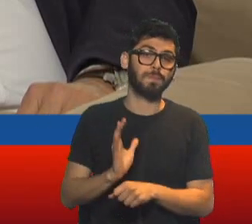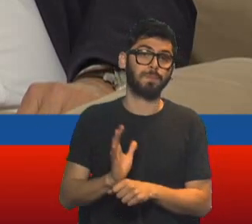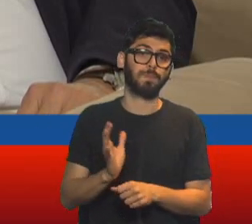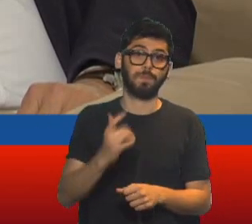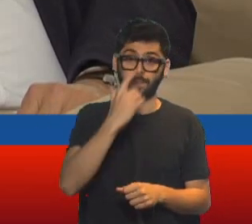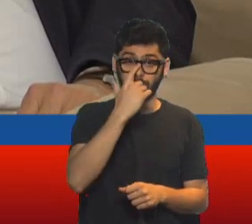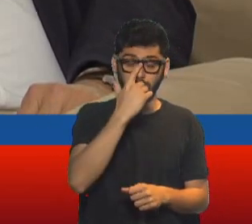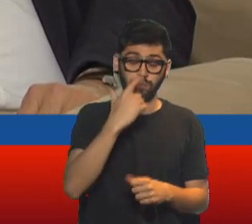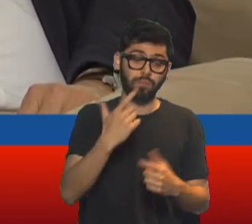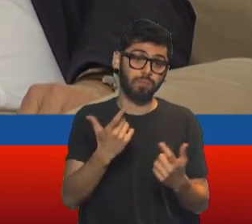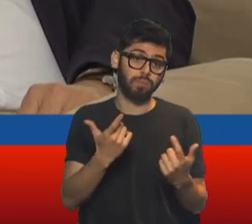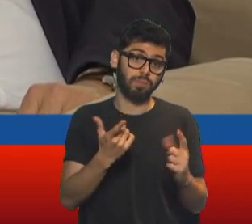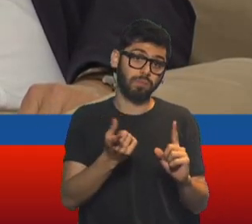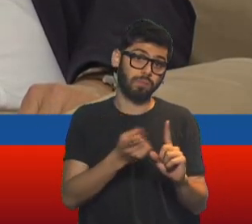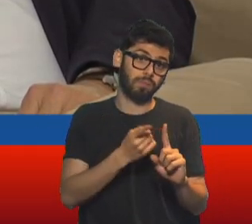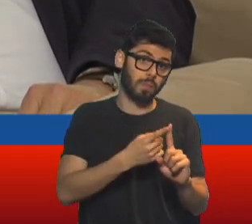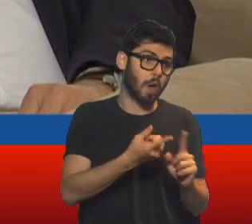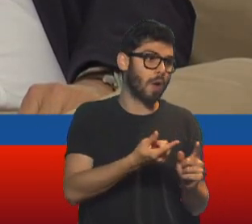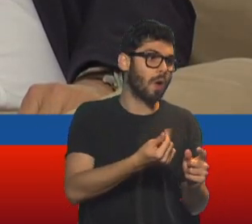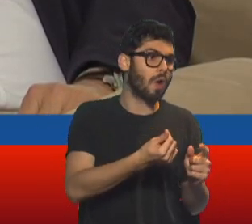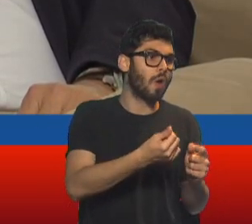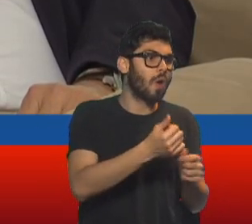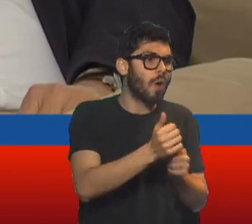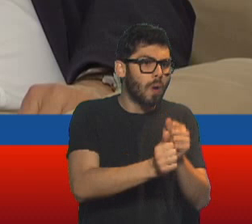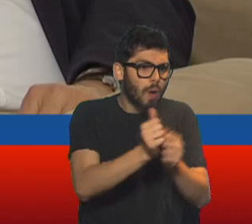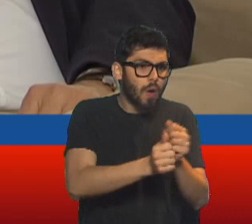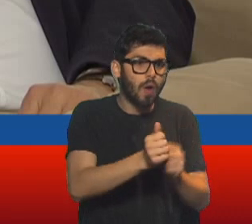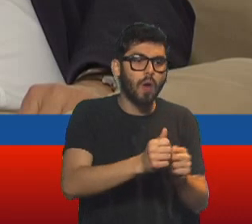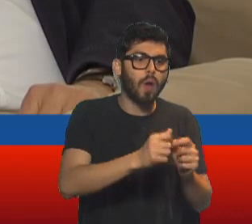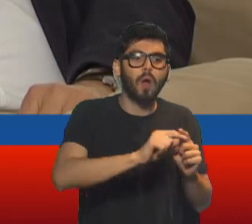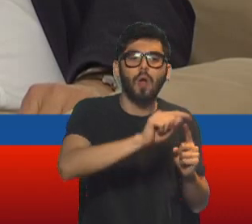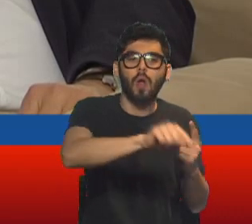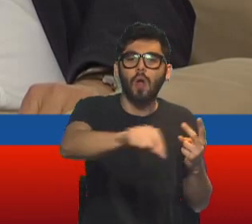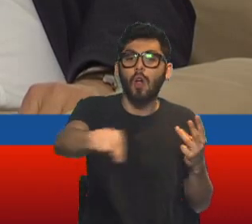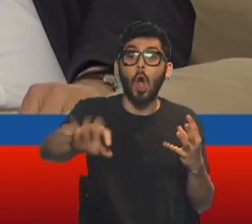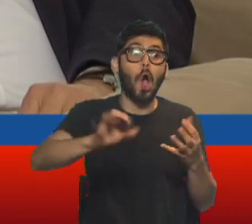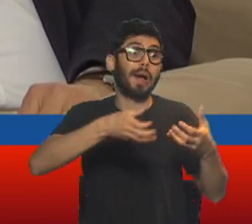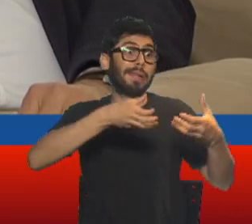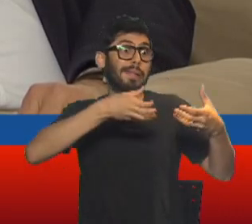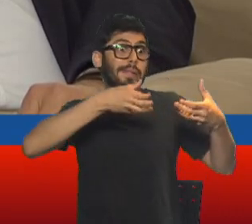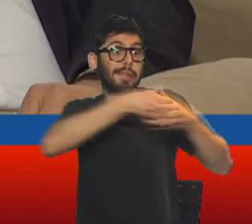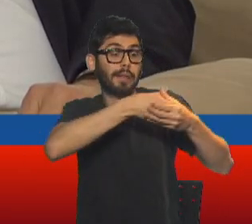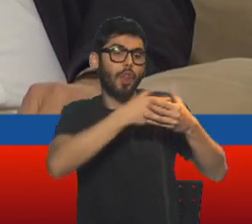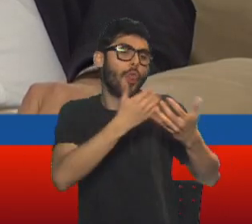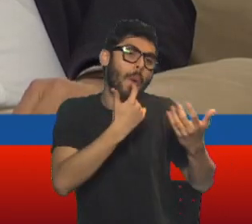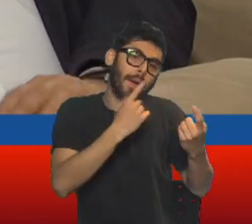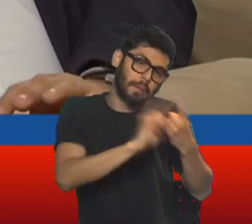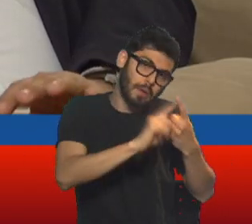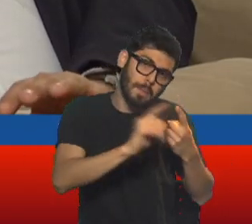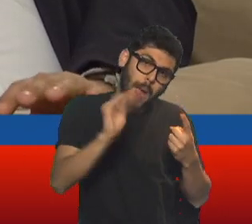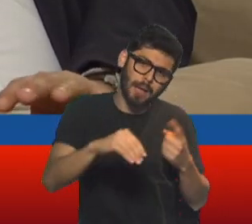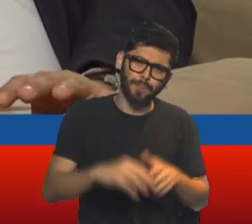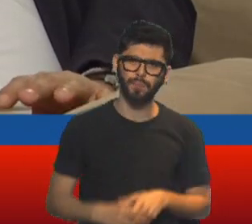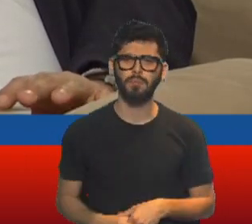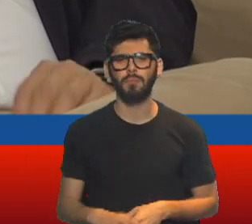más estrecho con la cadena de formación de precios o con esa mesa chica de formadores de precios. Vos dijiste